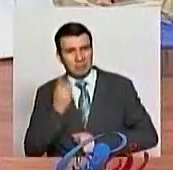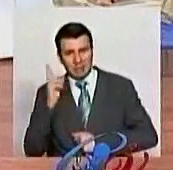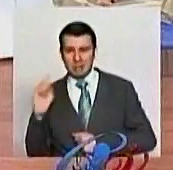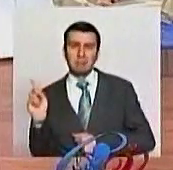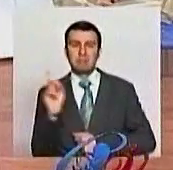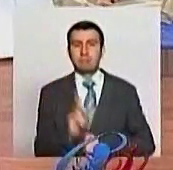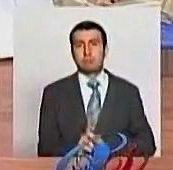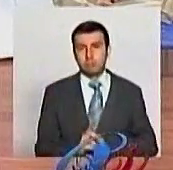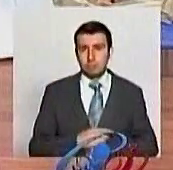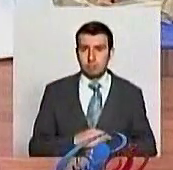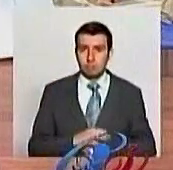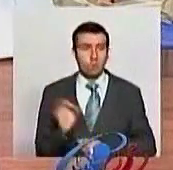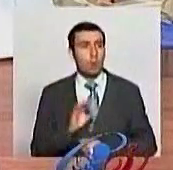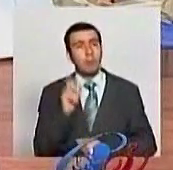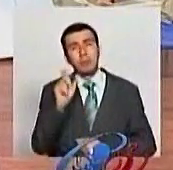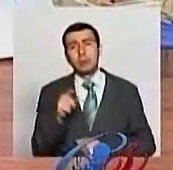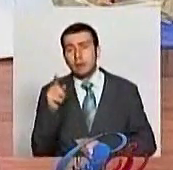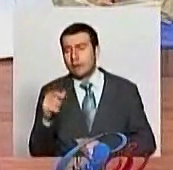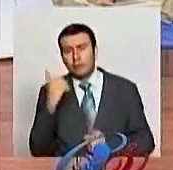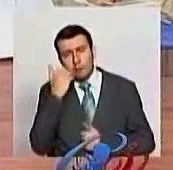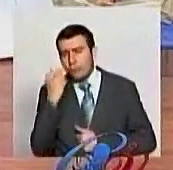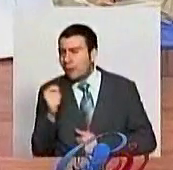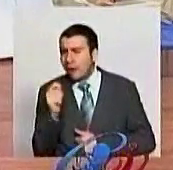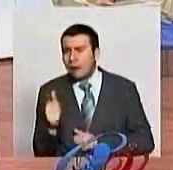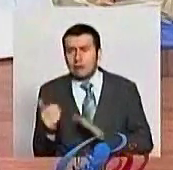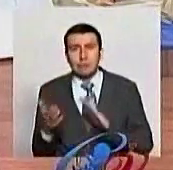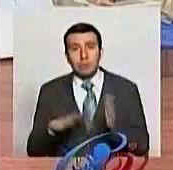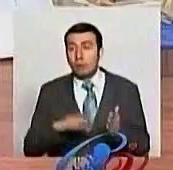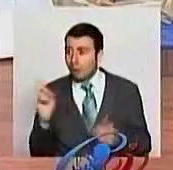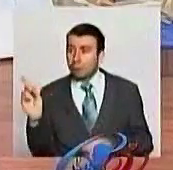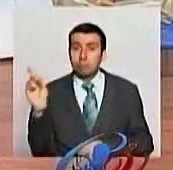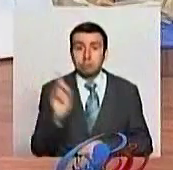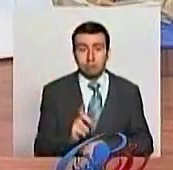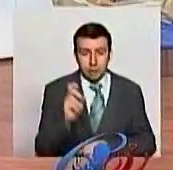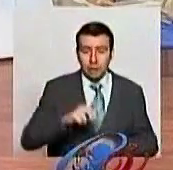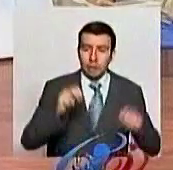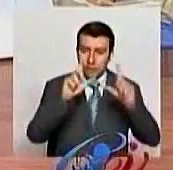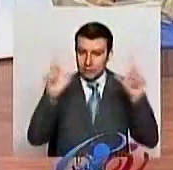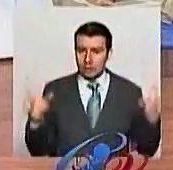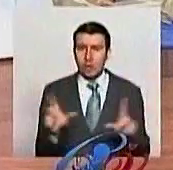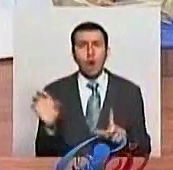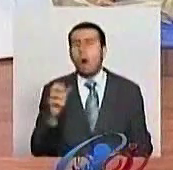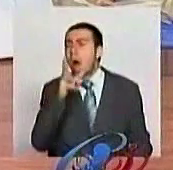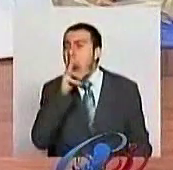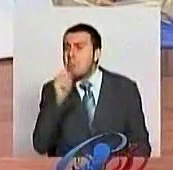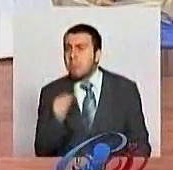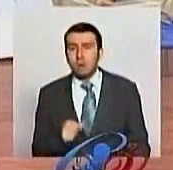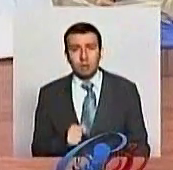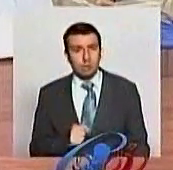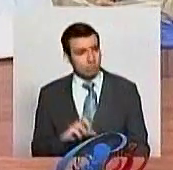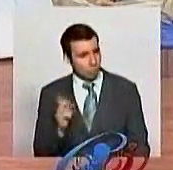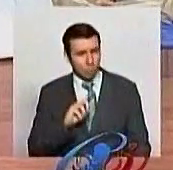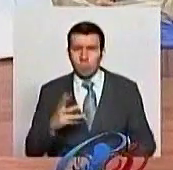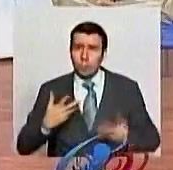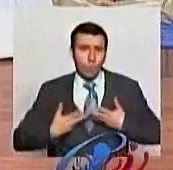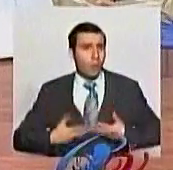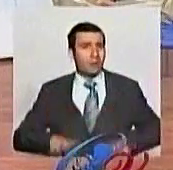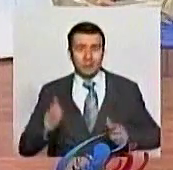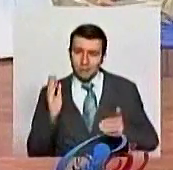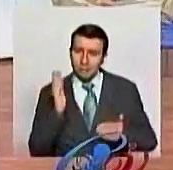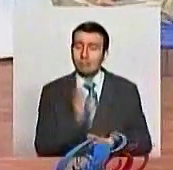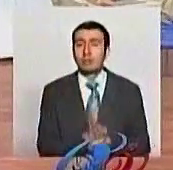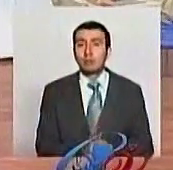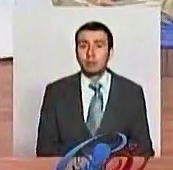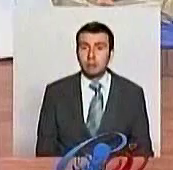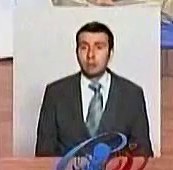las personas convalecientes, o para personas muy adultas, y no. Miren, a mí me